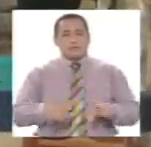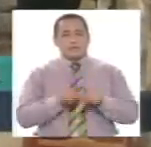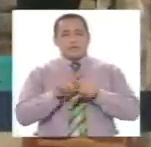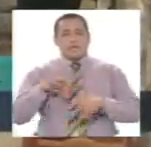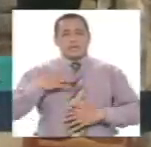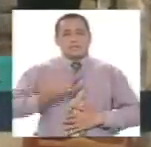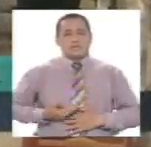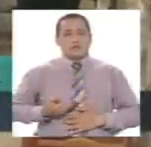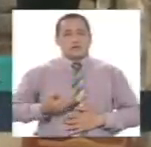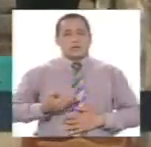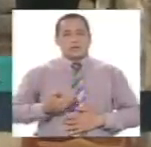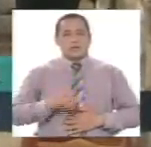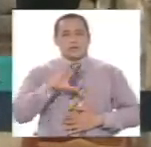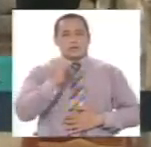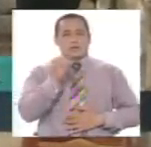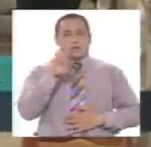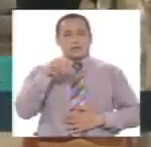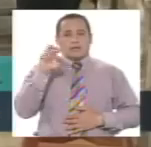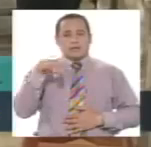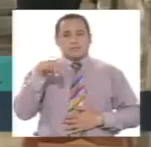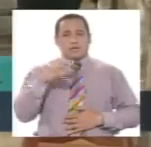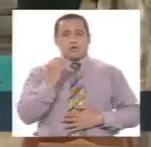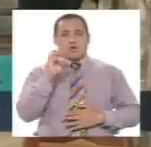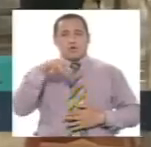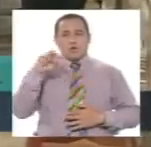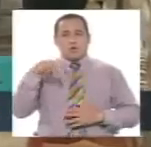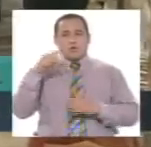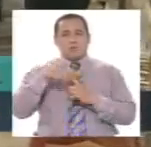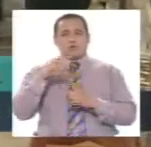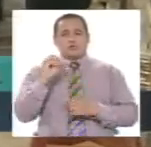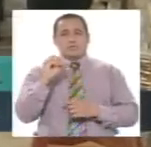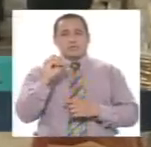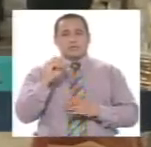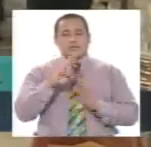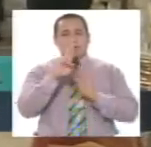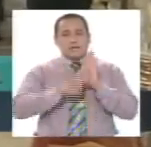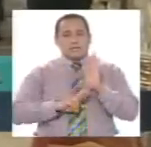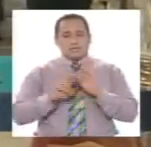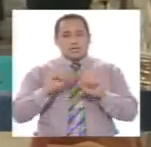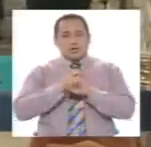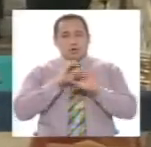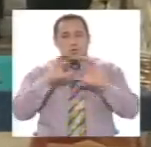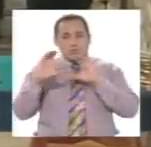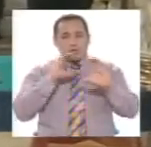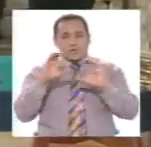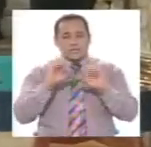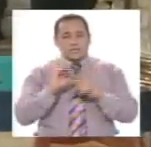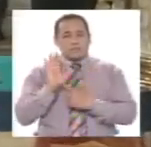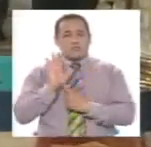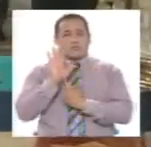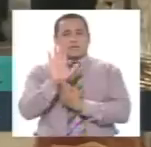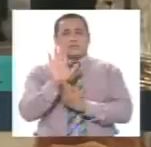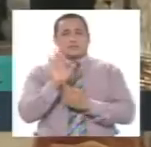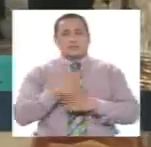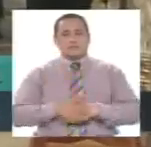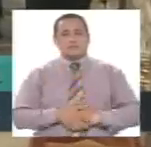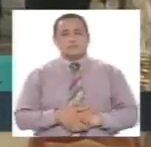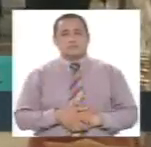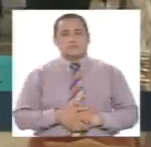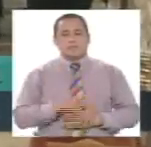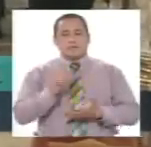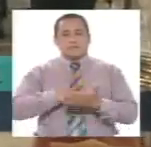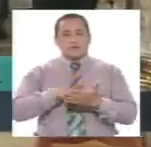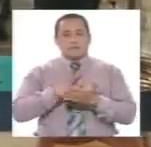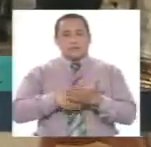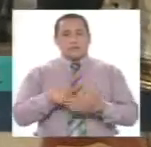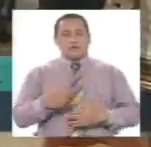a la señora Carmen Omonte Durán. Regístrese, comuníquese y publíquese.